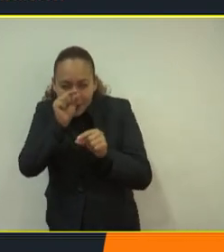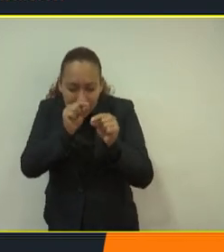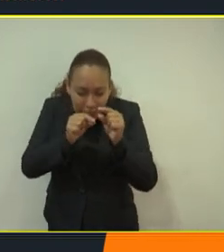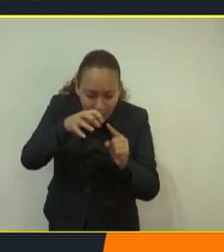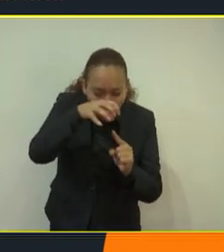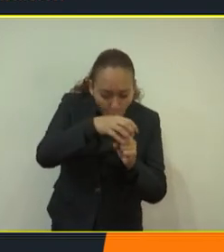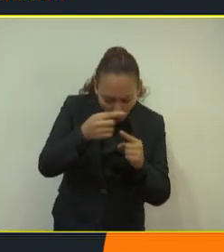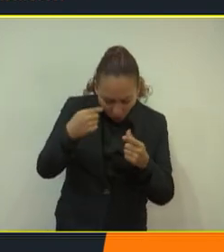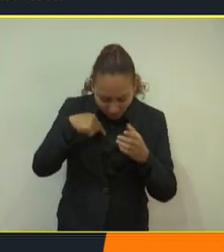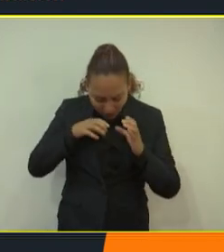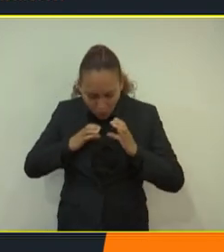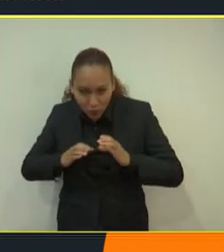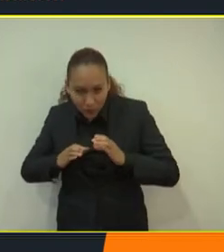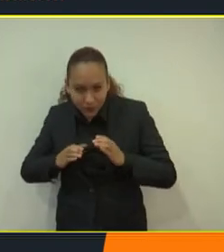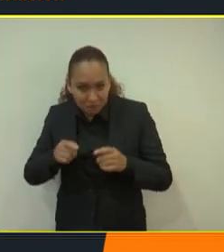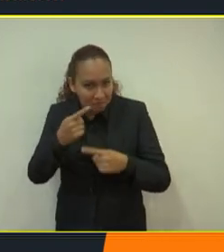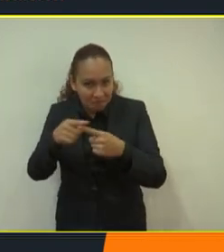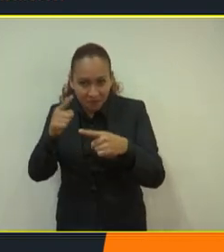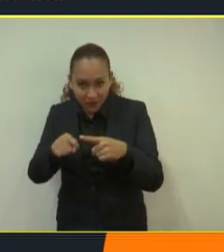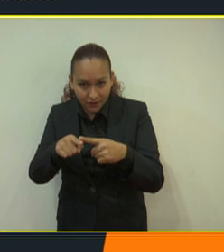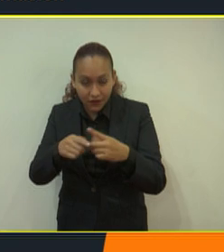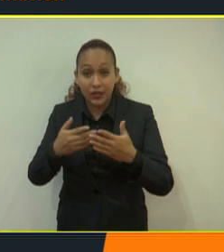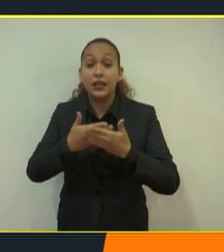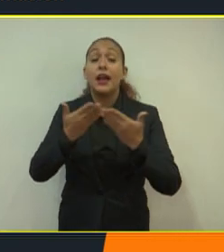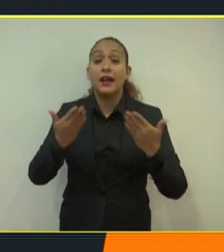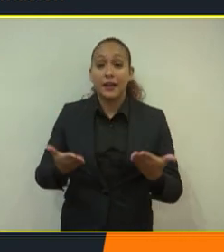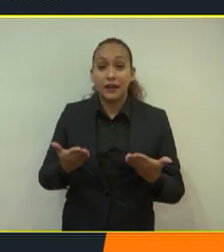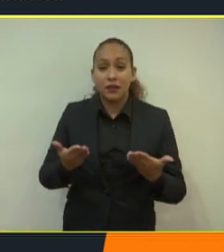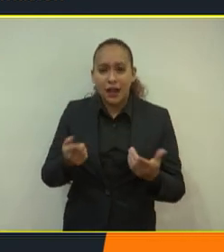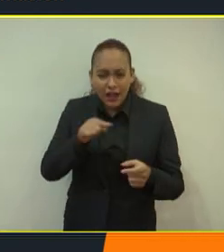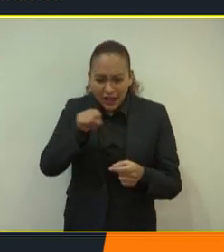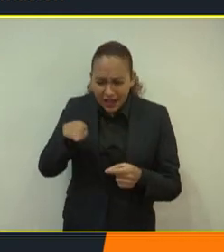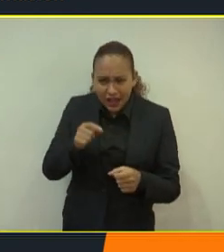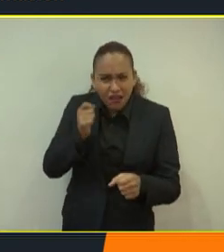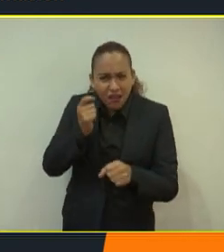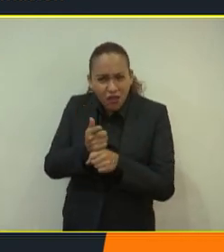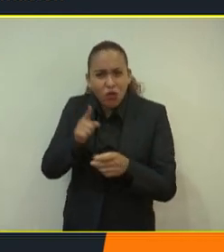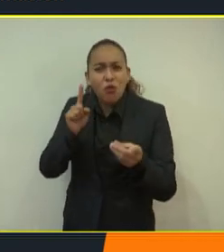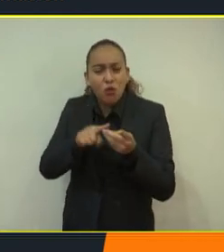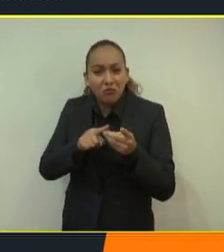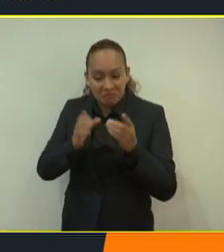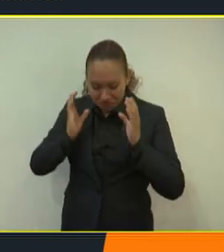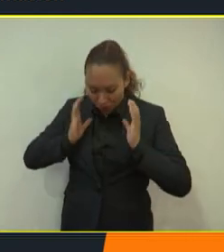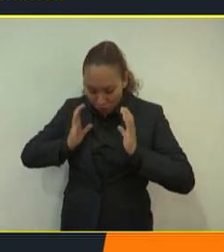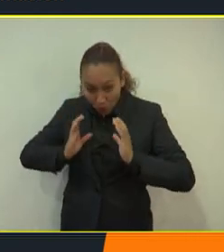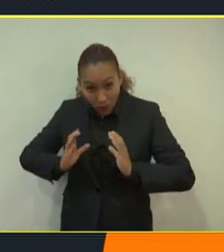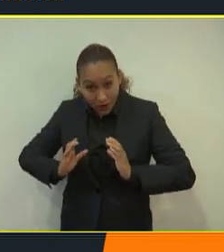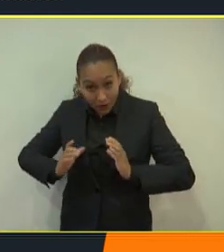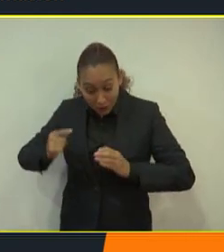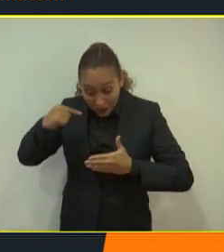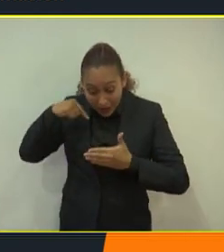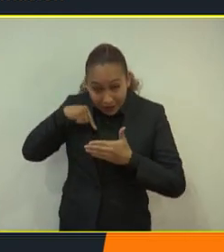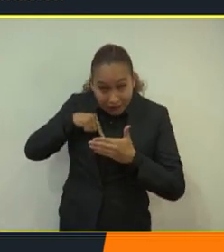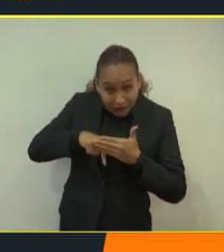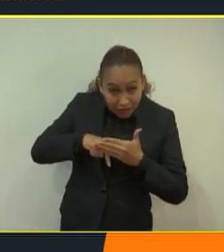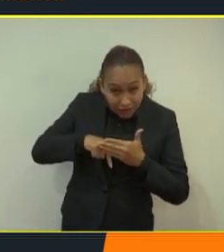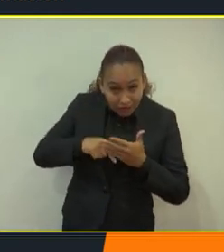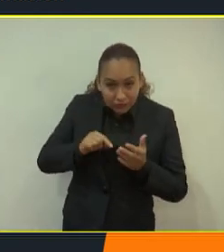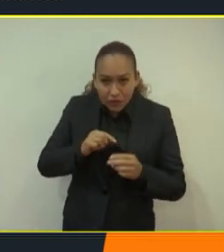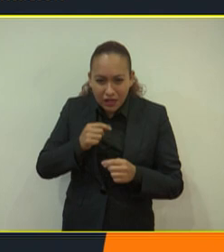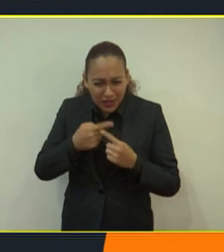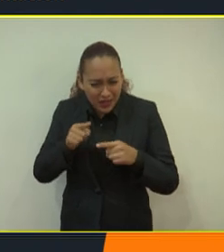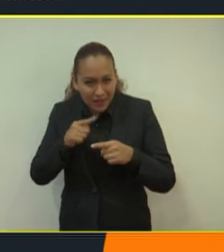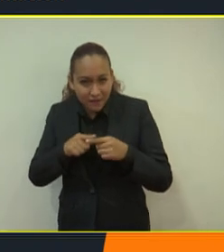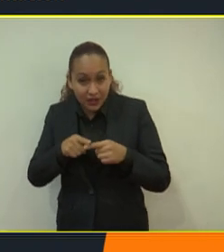La microbiota es el conjunto de microorganismos que se localizan de manera normal en nuestro cuerpo. Esta es única e irrepetible en